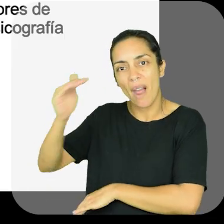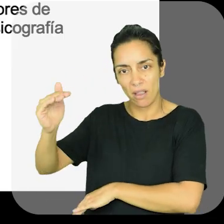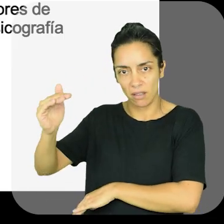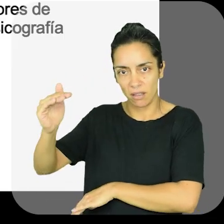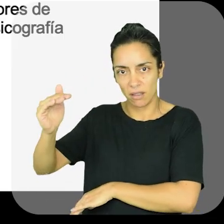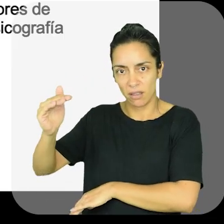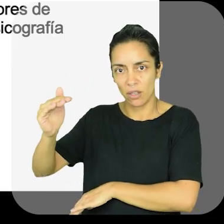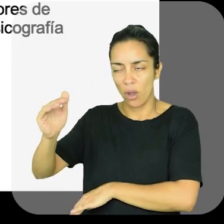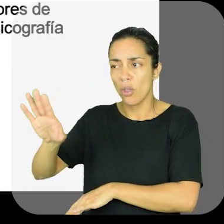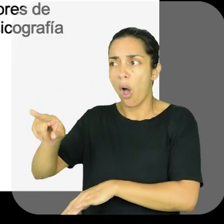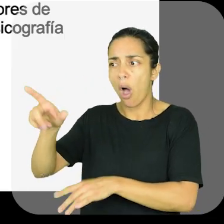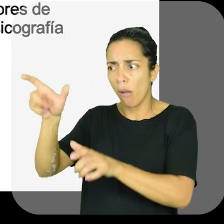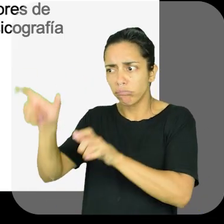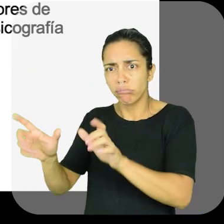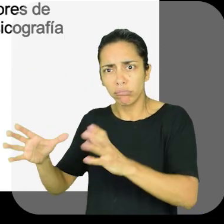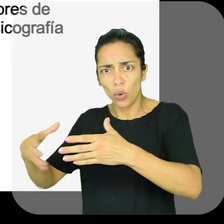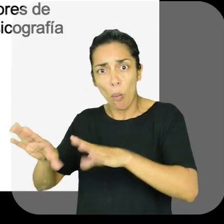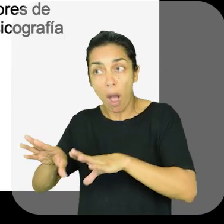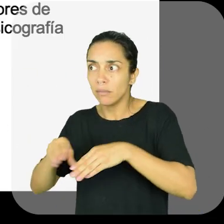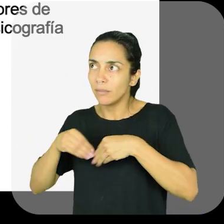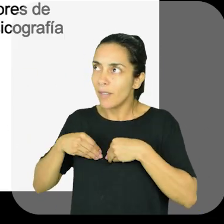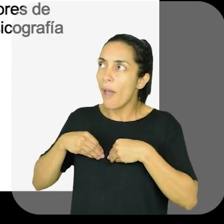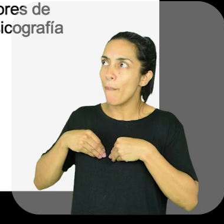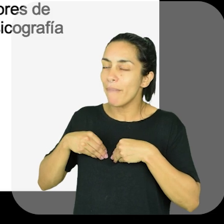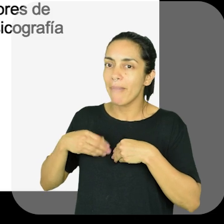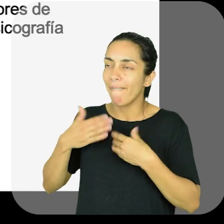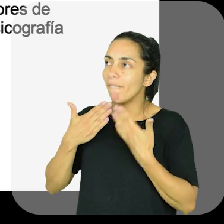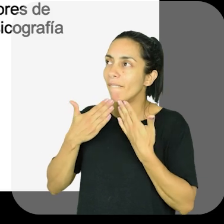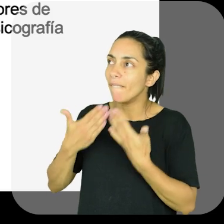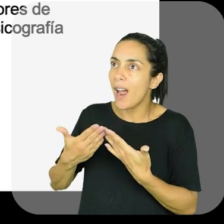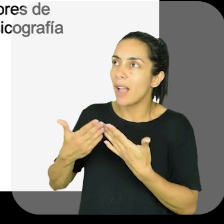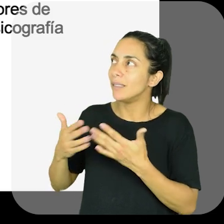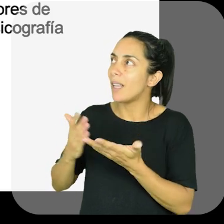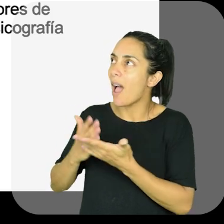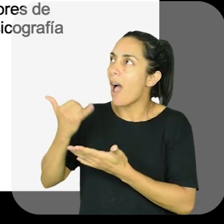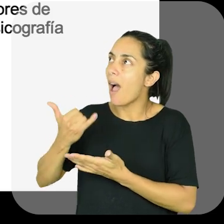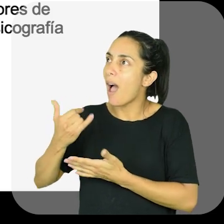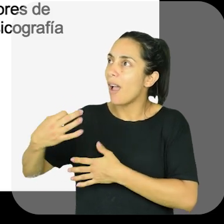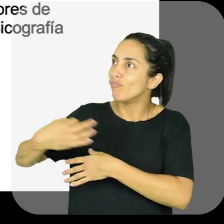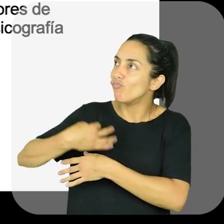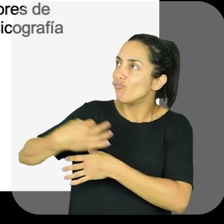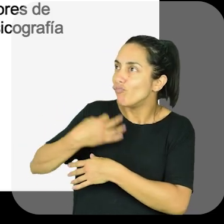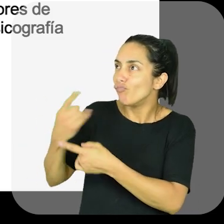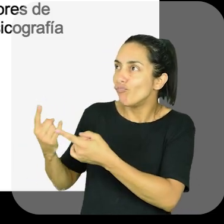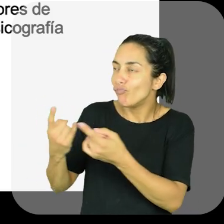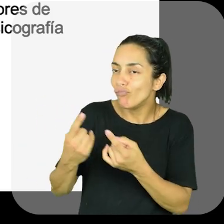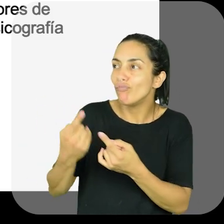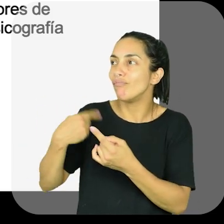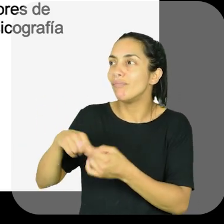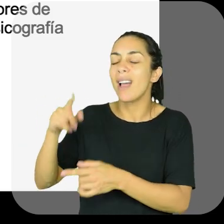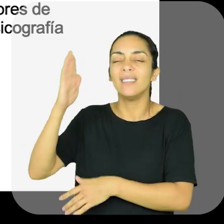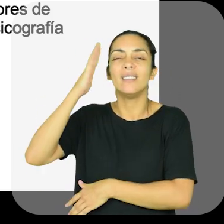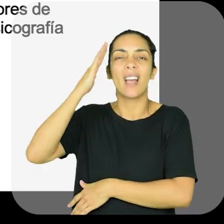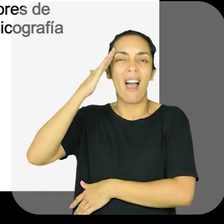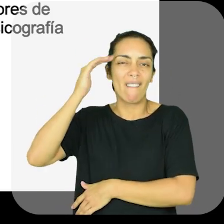formación bien recibida. Los maestros reciben con agrado estos acompañamientos porque son